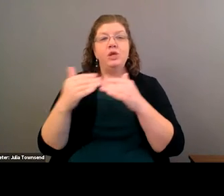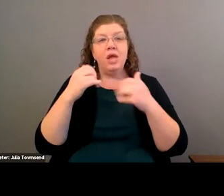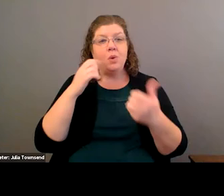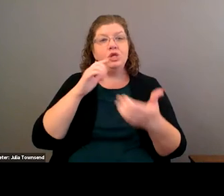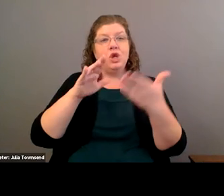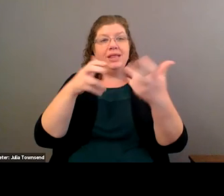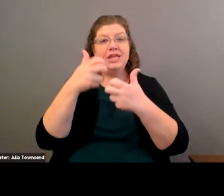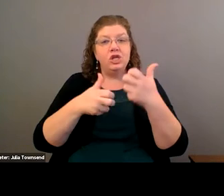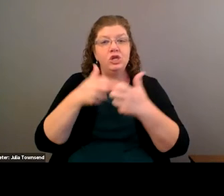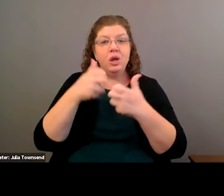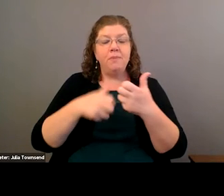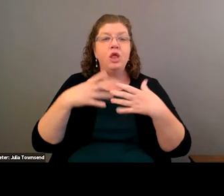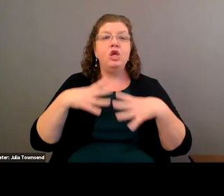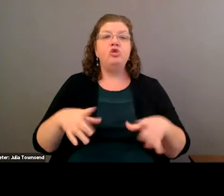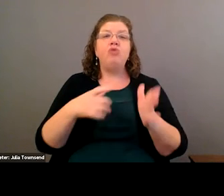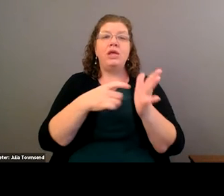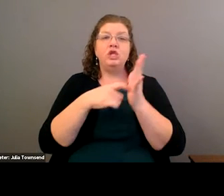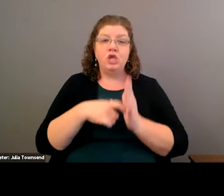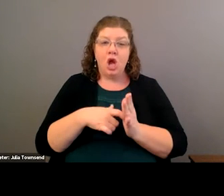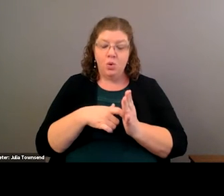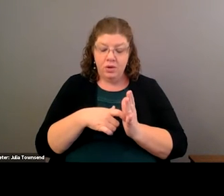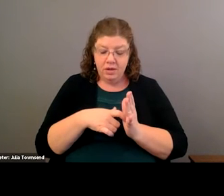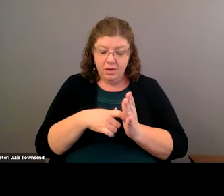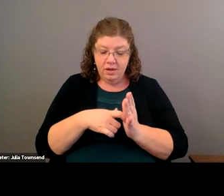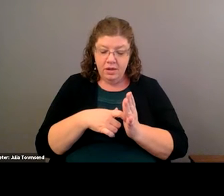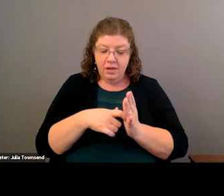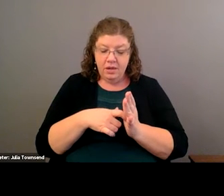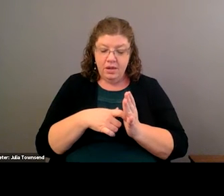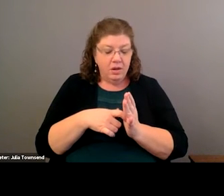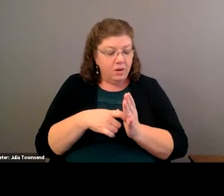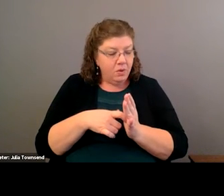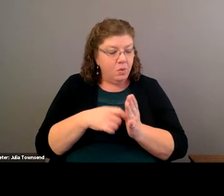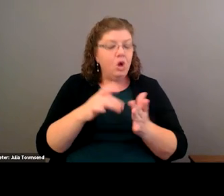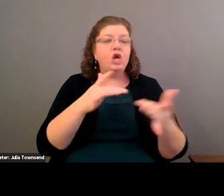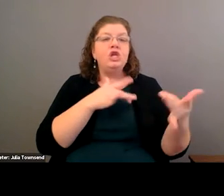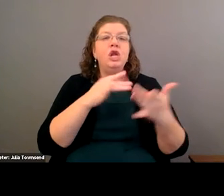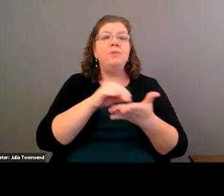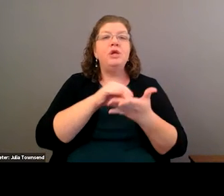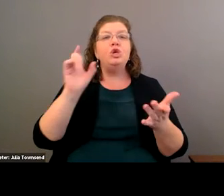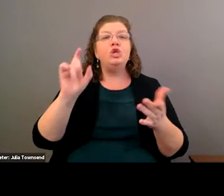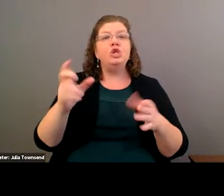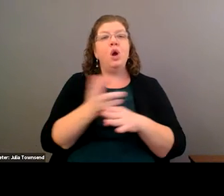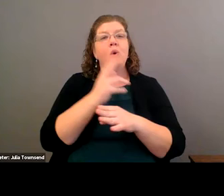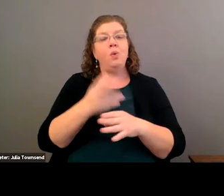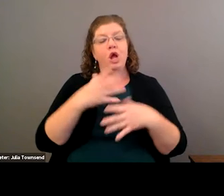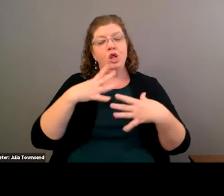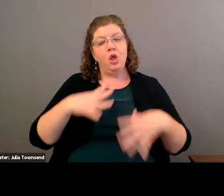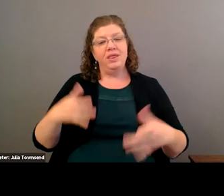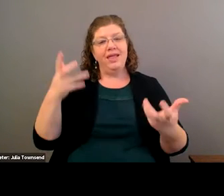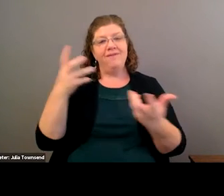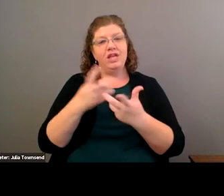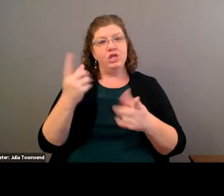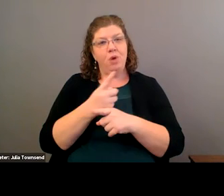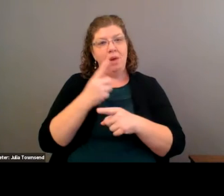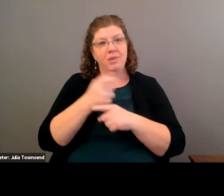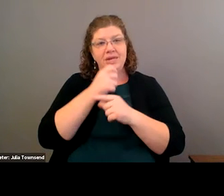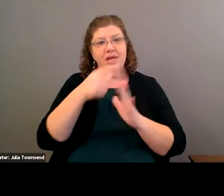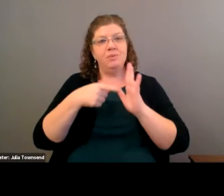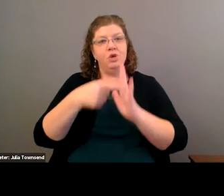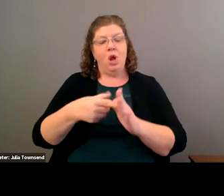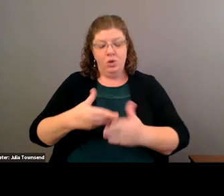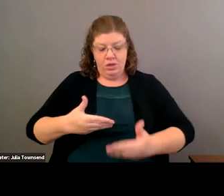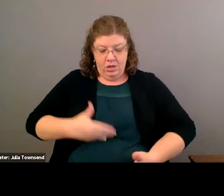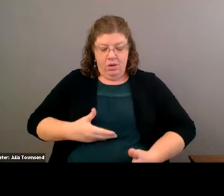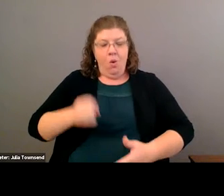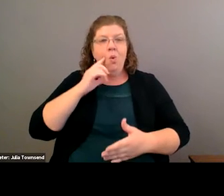High. Vamos a hablar del código de uniformes. Dicen que deberán llevar ropa que